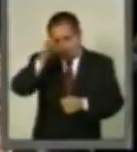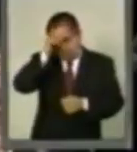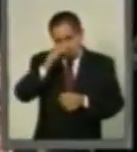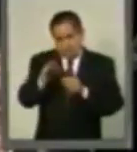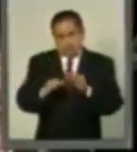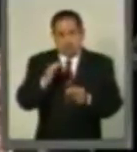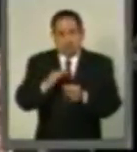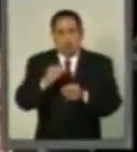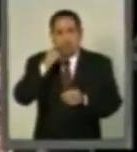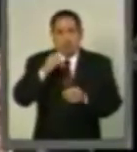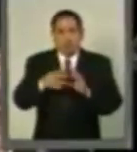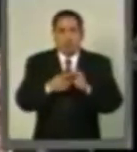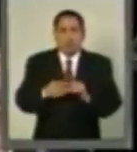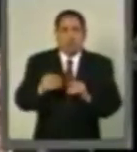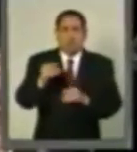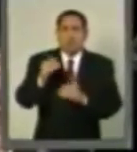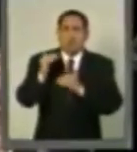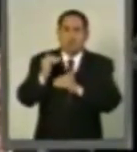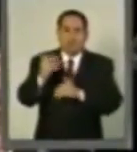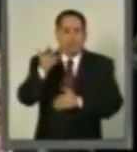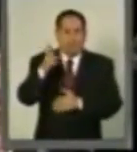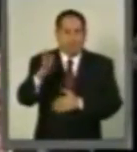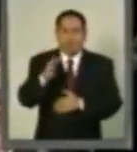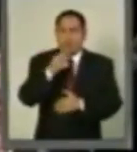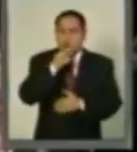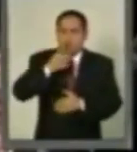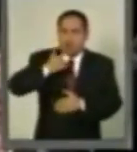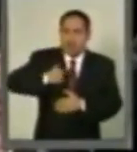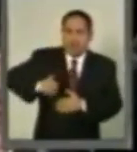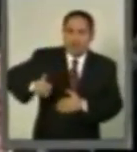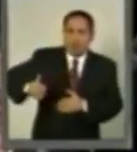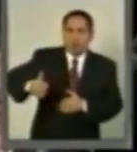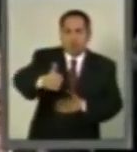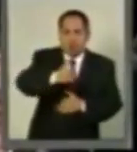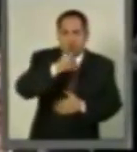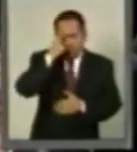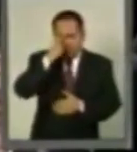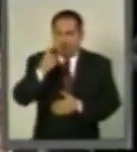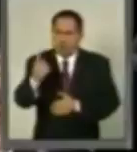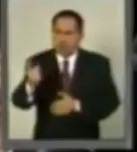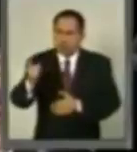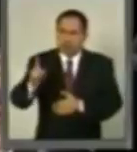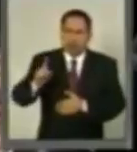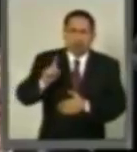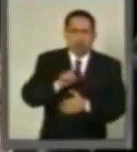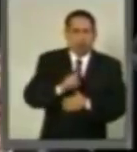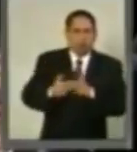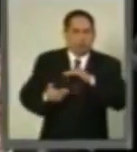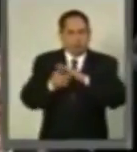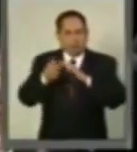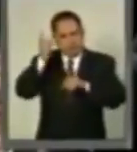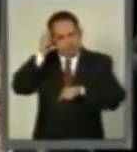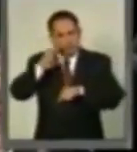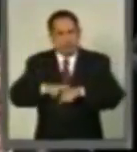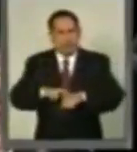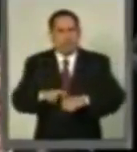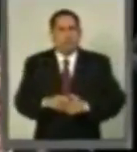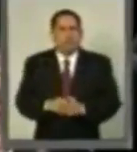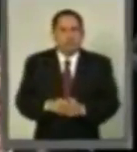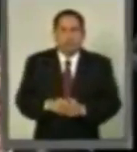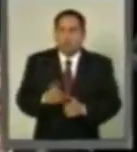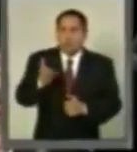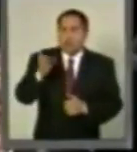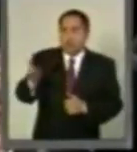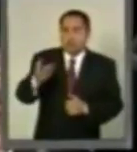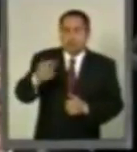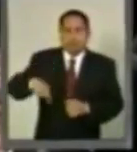correspondiente, hasta por 10 minutos cada una, conforme al orden dispuesto por la mesa directiva. Le suplico